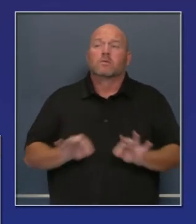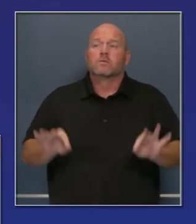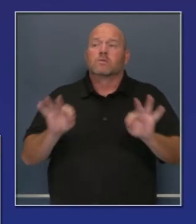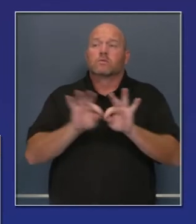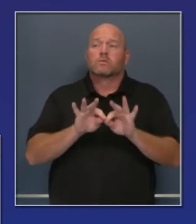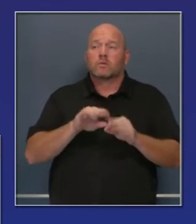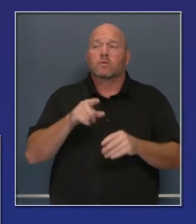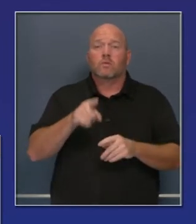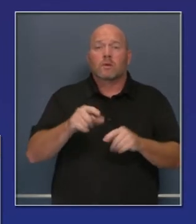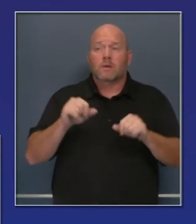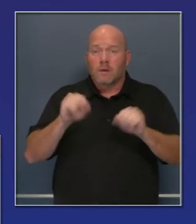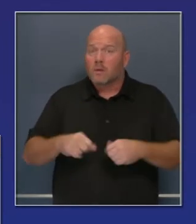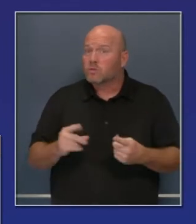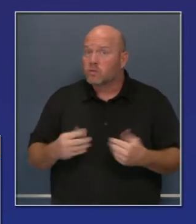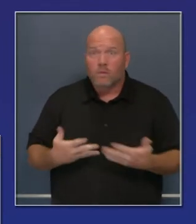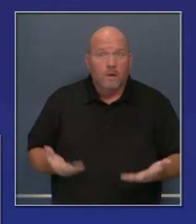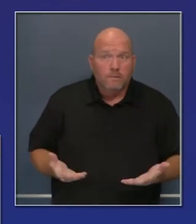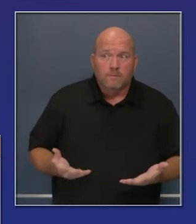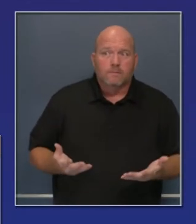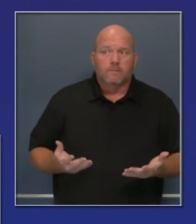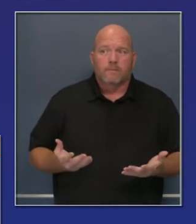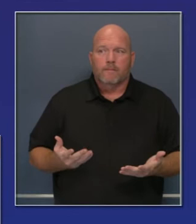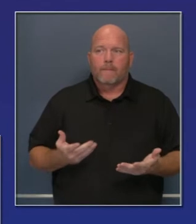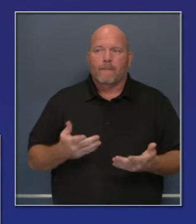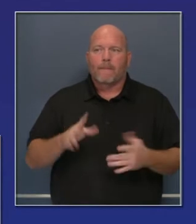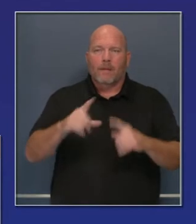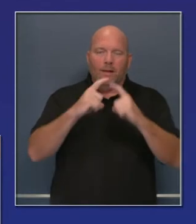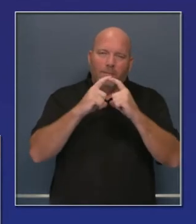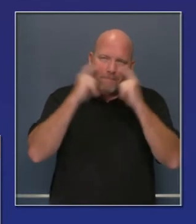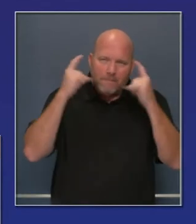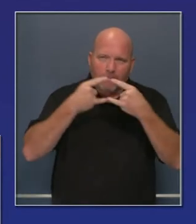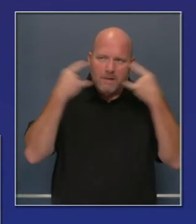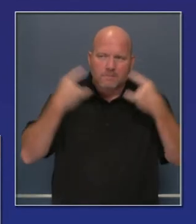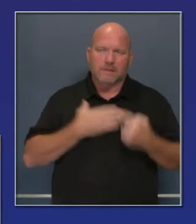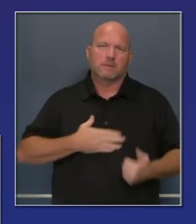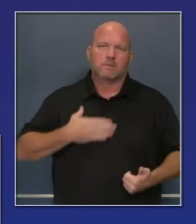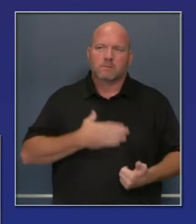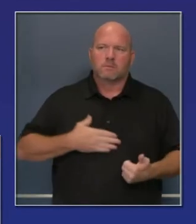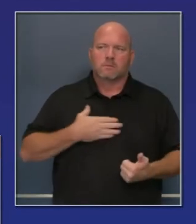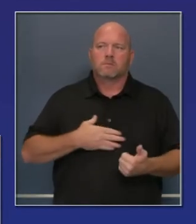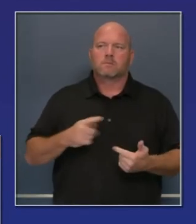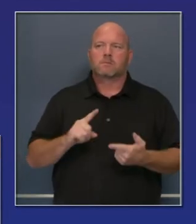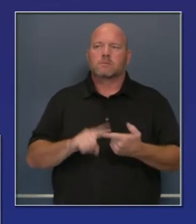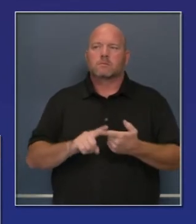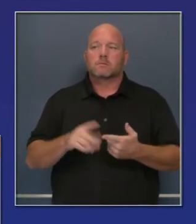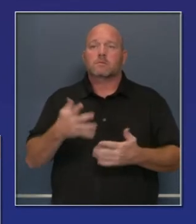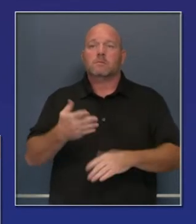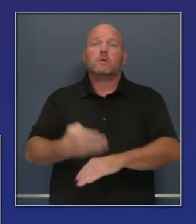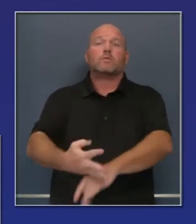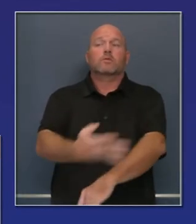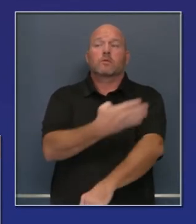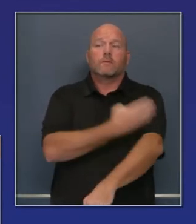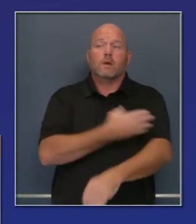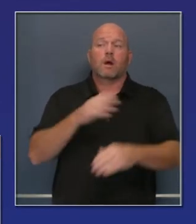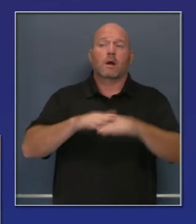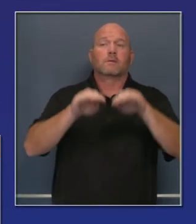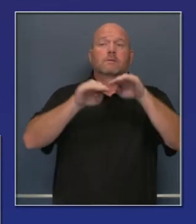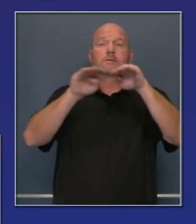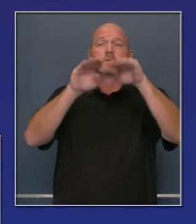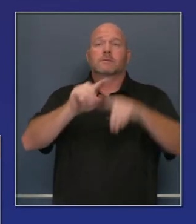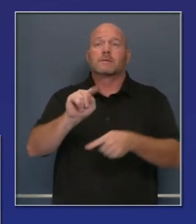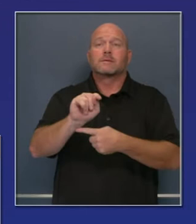la mascarilla, que es un trabajo crítico que cada uno de ustedes puede hacer. Hemos logrado algo de progreso